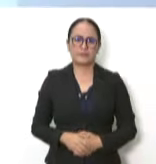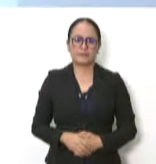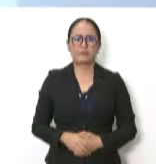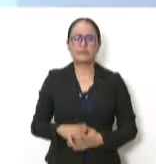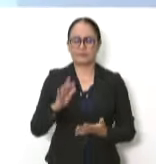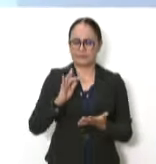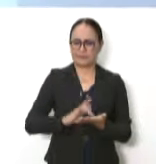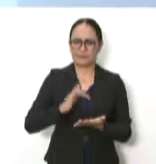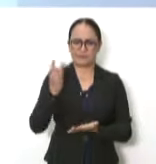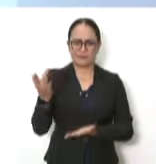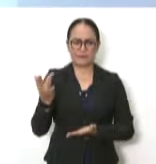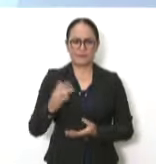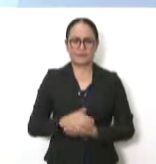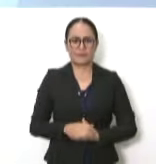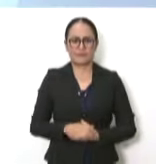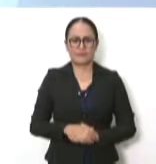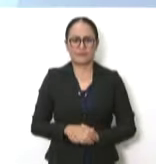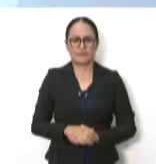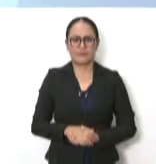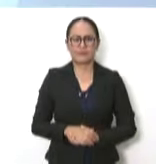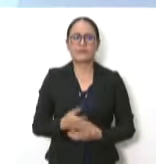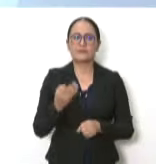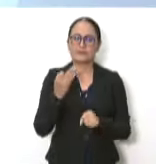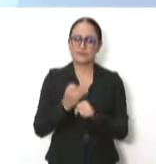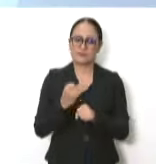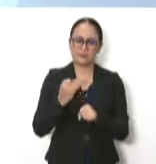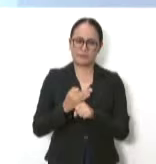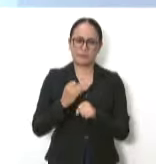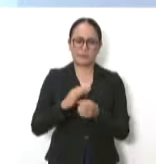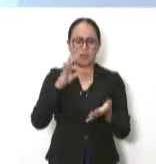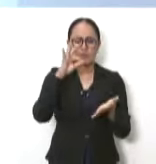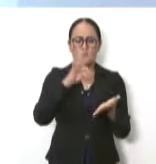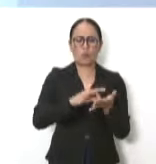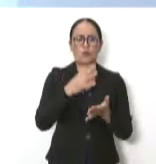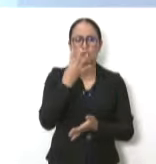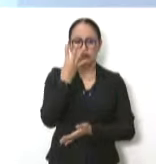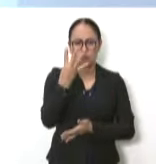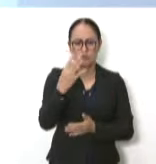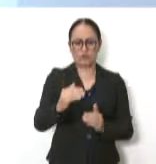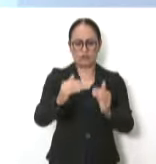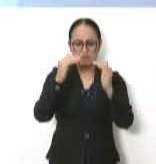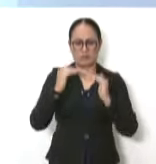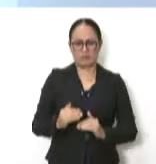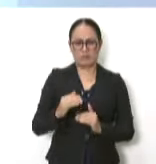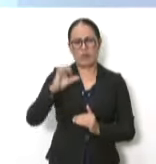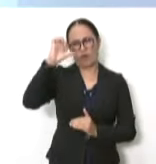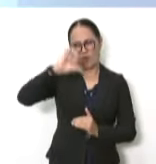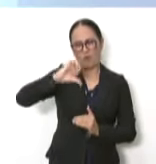Sí, gracias. Pues vamos ahora al punto cuarto de